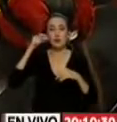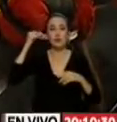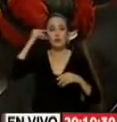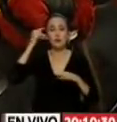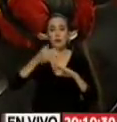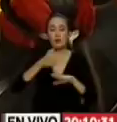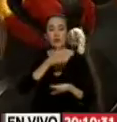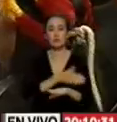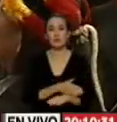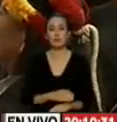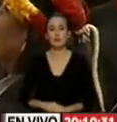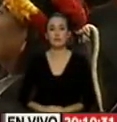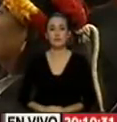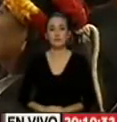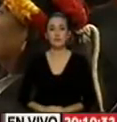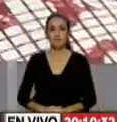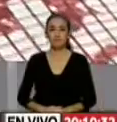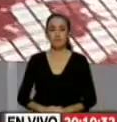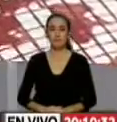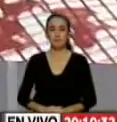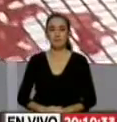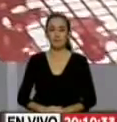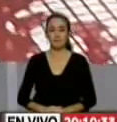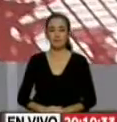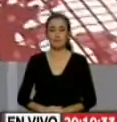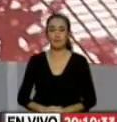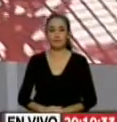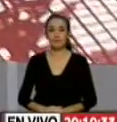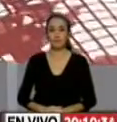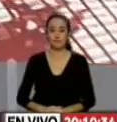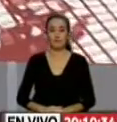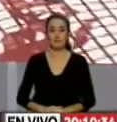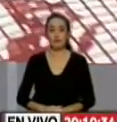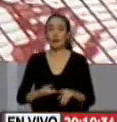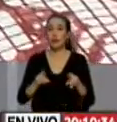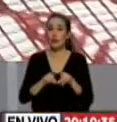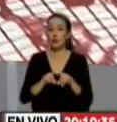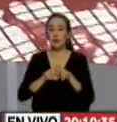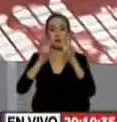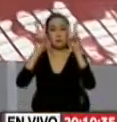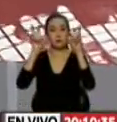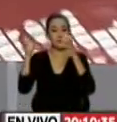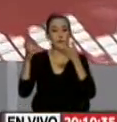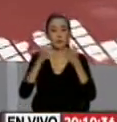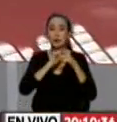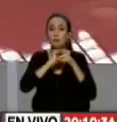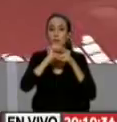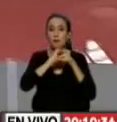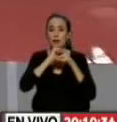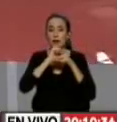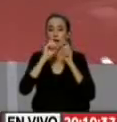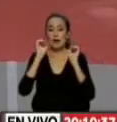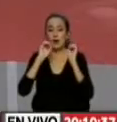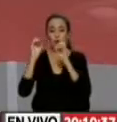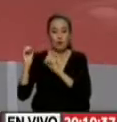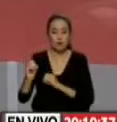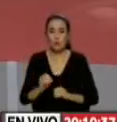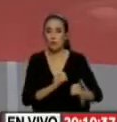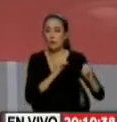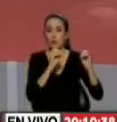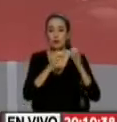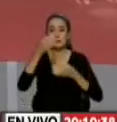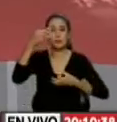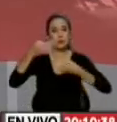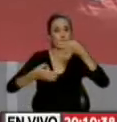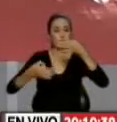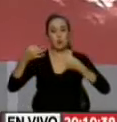anterior. Alex Llanos, Telediario. Y en el mismo tema, armar e implementar un mecanismo de defensa legal y jurídica de